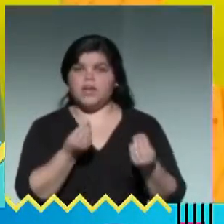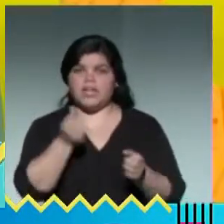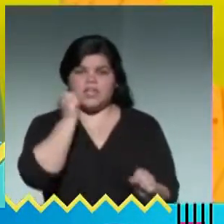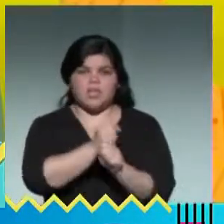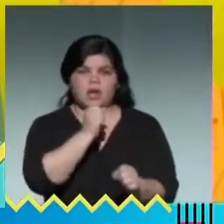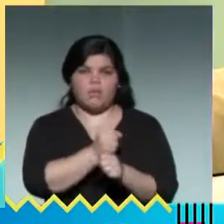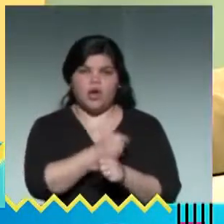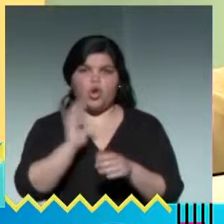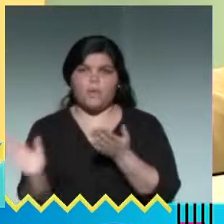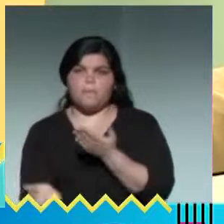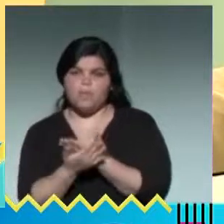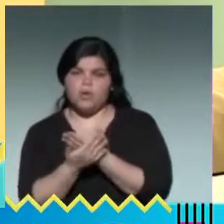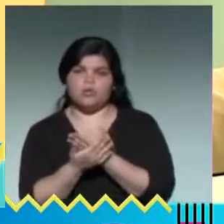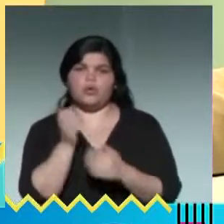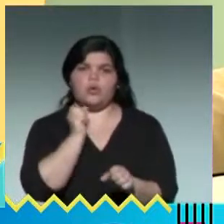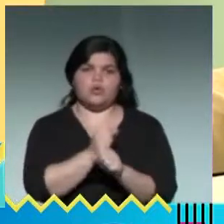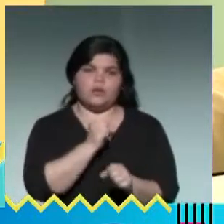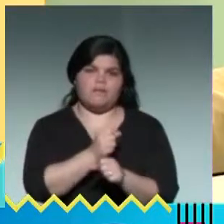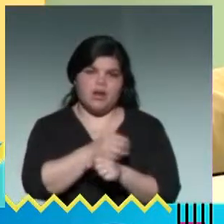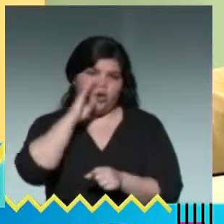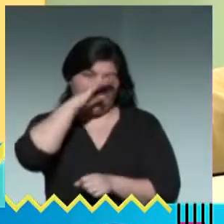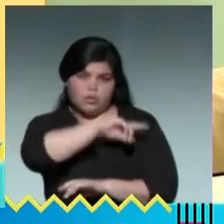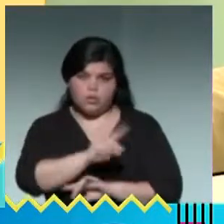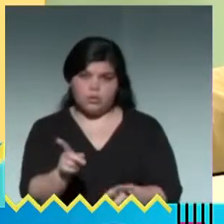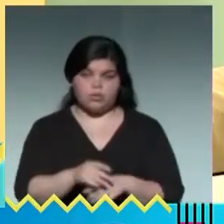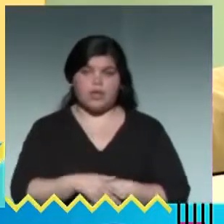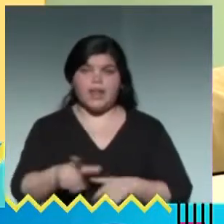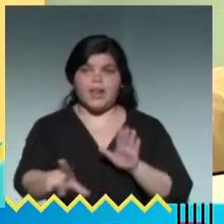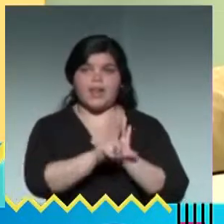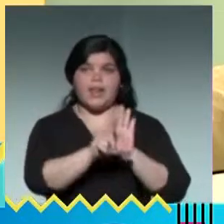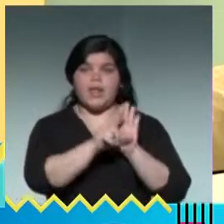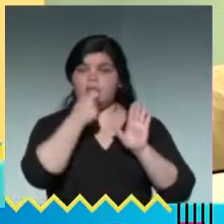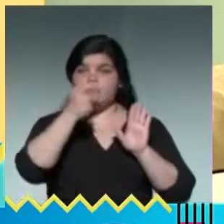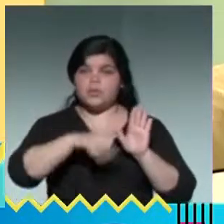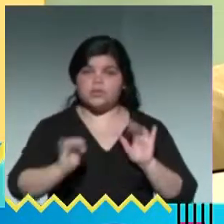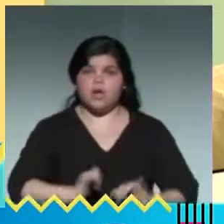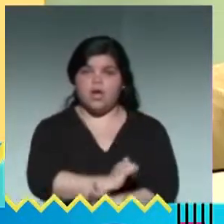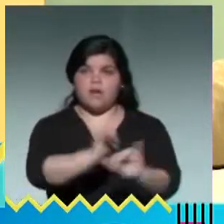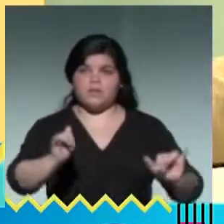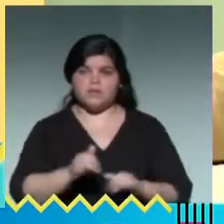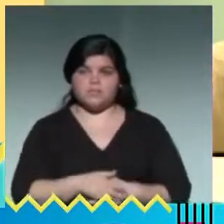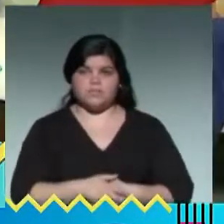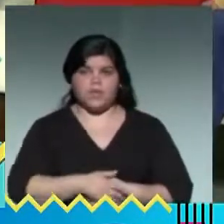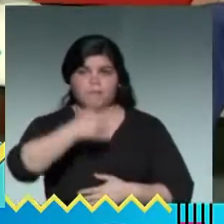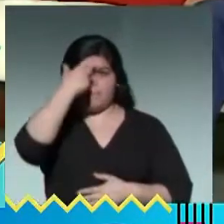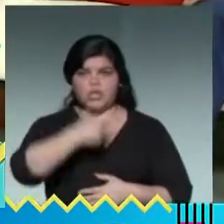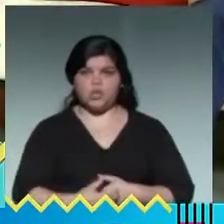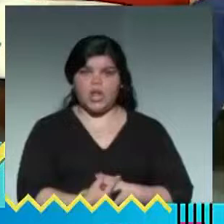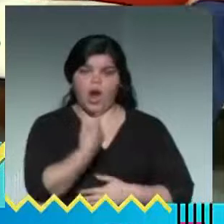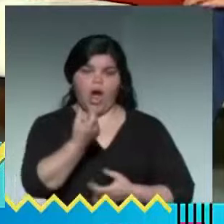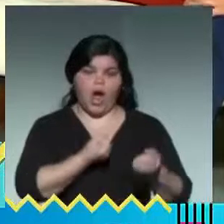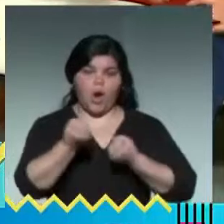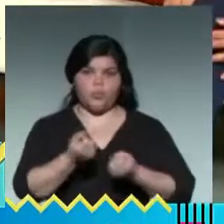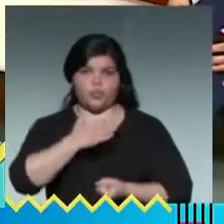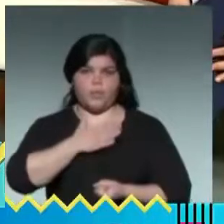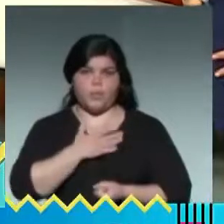de monotributo o que esté precarizado, la ley de la provincia de Mendoza dice que ninguna persona puede tener más de un auto a su nombre en